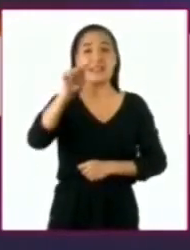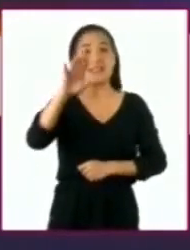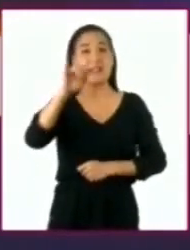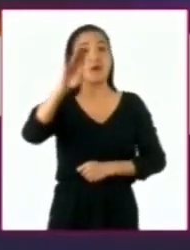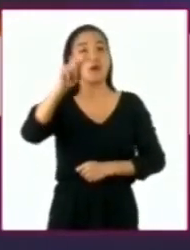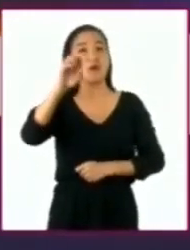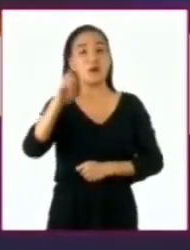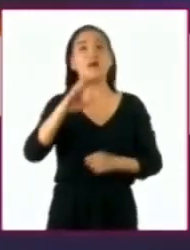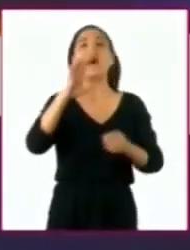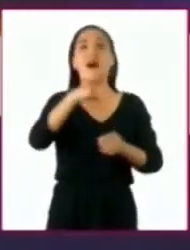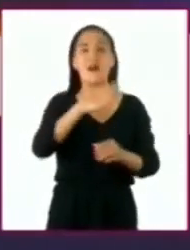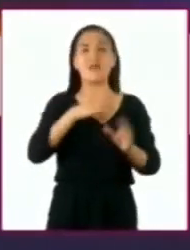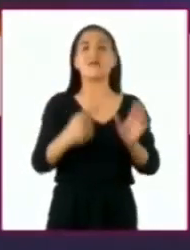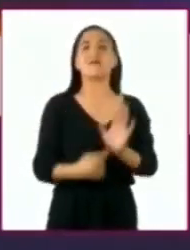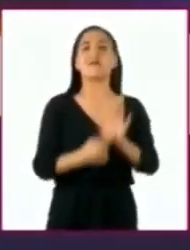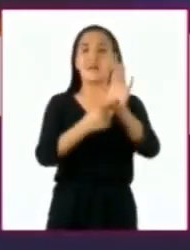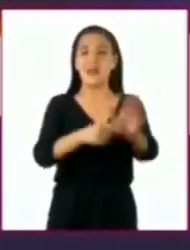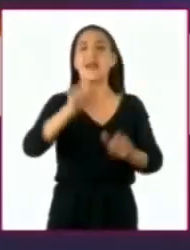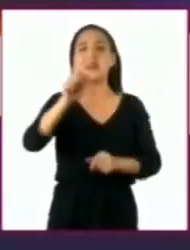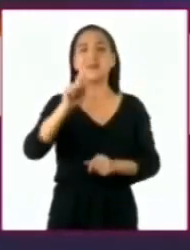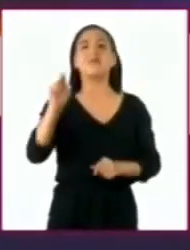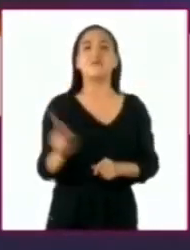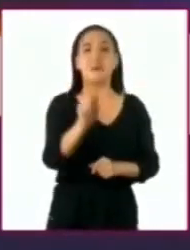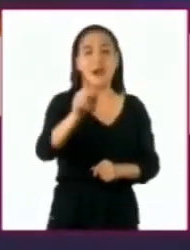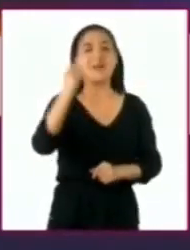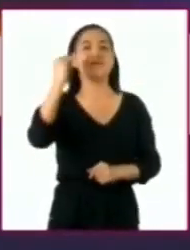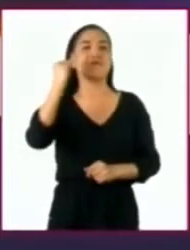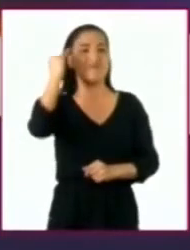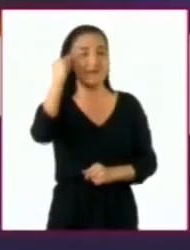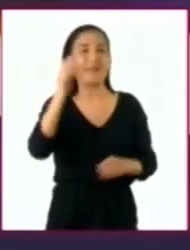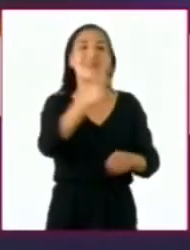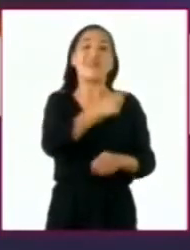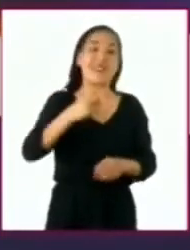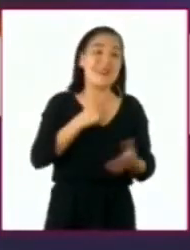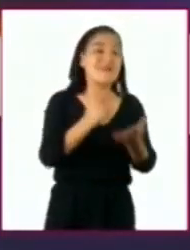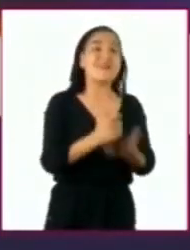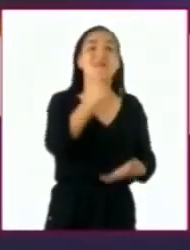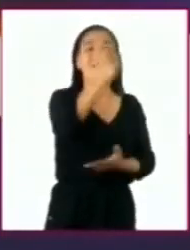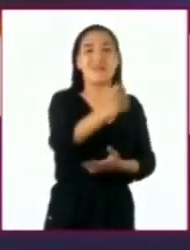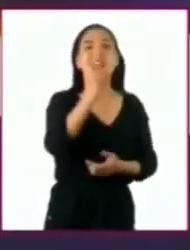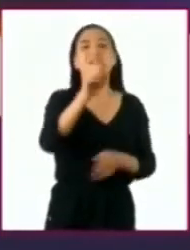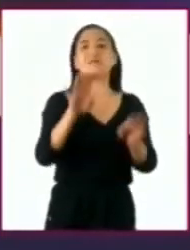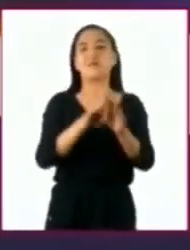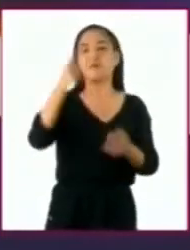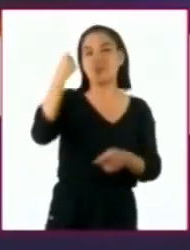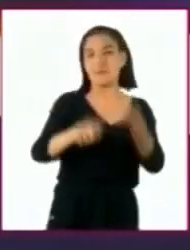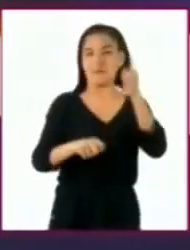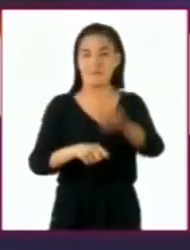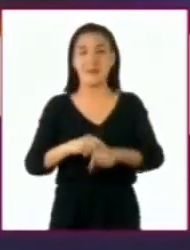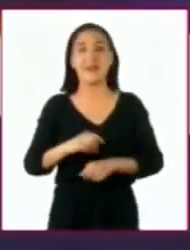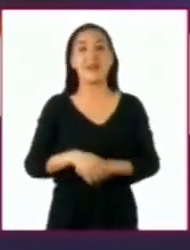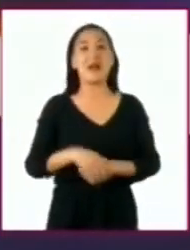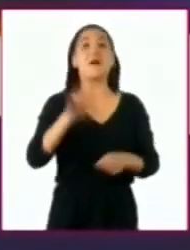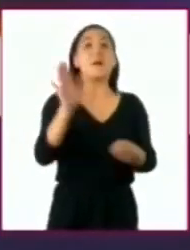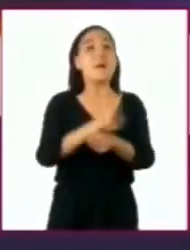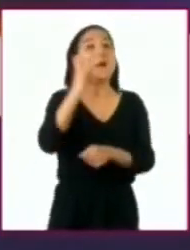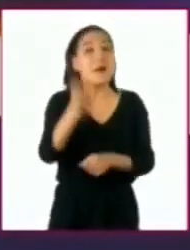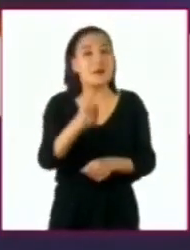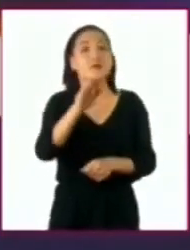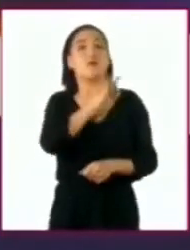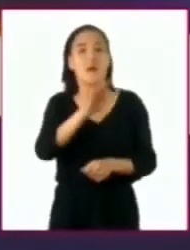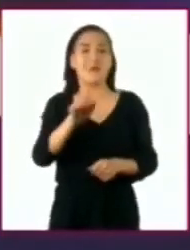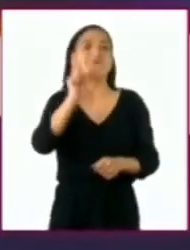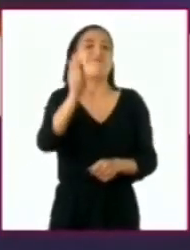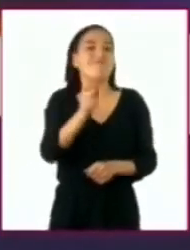en el impuesto que los pueblos indígenas debían pagar a los grupos que los dominaban. Por tanto, se puede